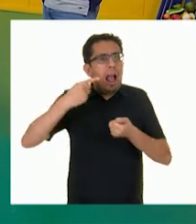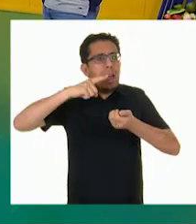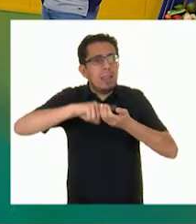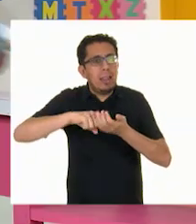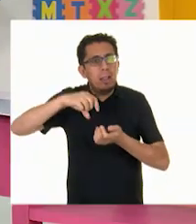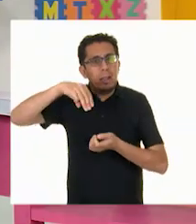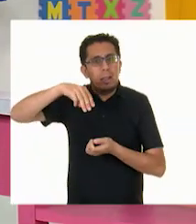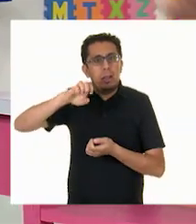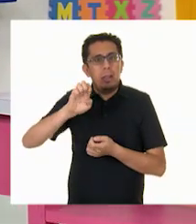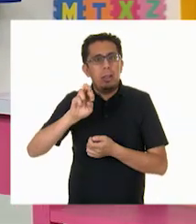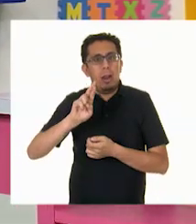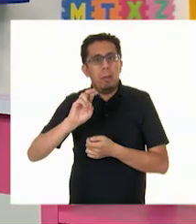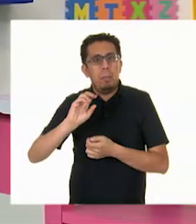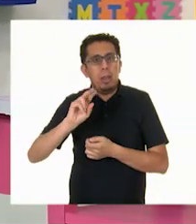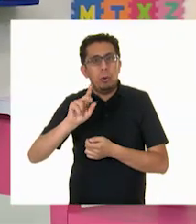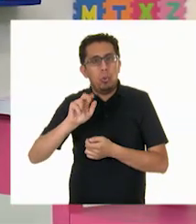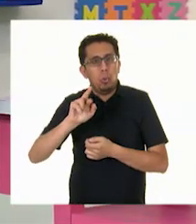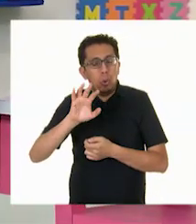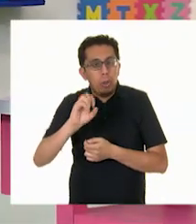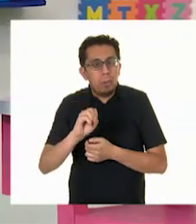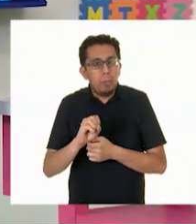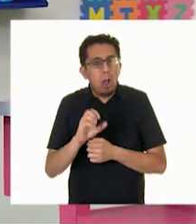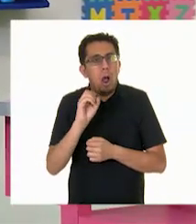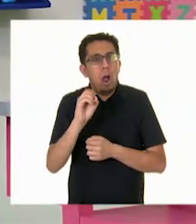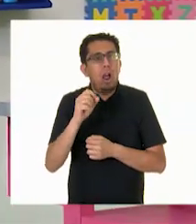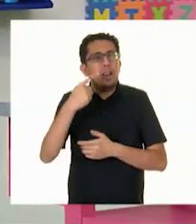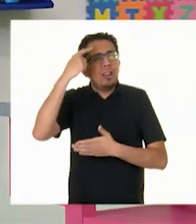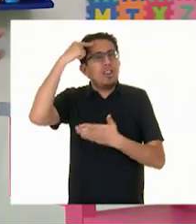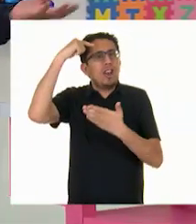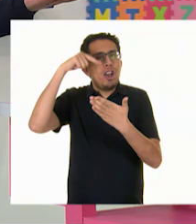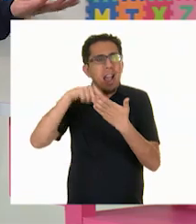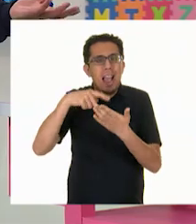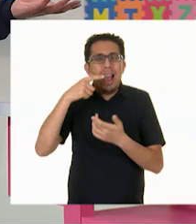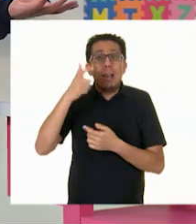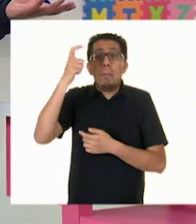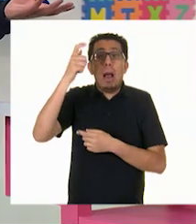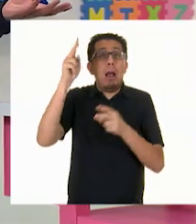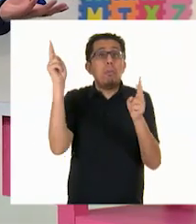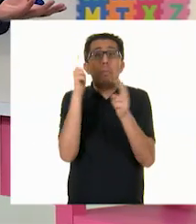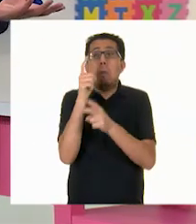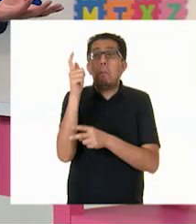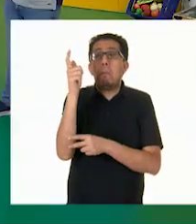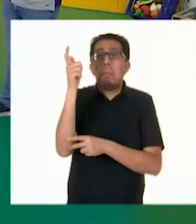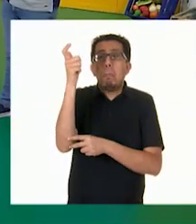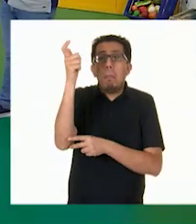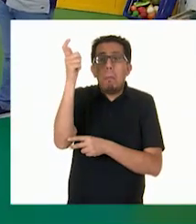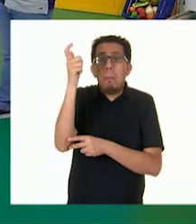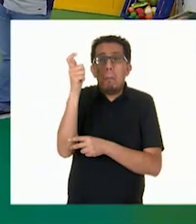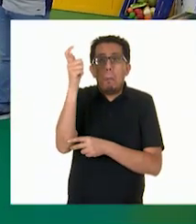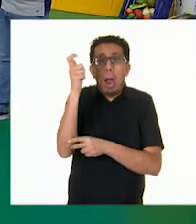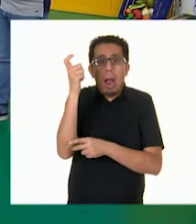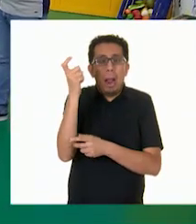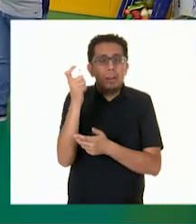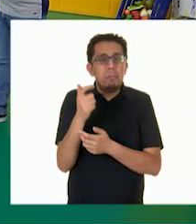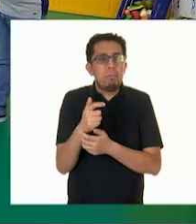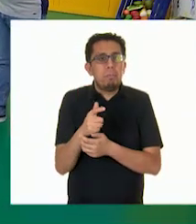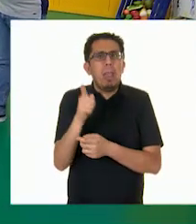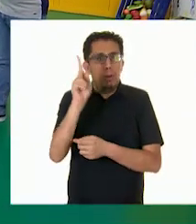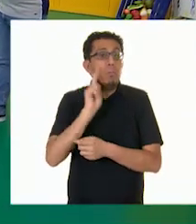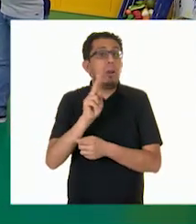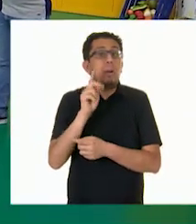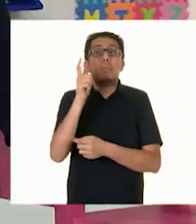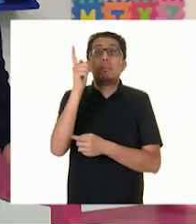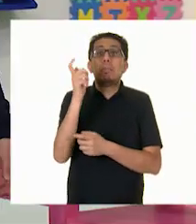un termómetro así como de ¿Y si estos la de apuntas hacia pistola, el aire? Y lo apuntan al aire, ¿no? Es lo más lógico. A ver, ¿no? inténtalo. No, a ver,